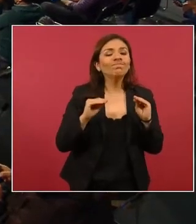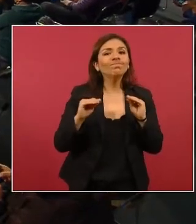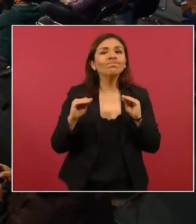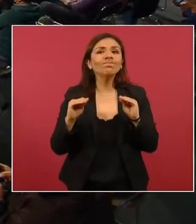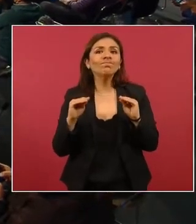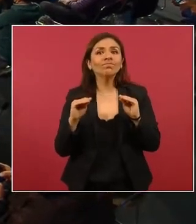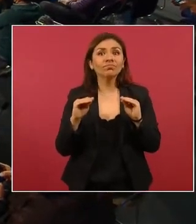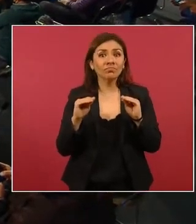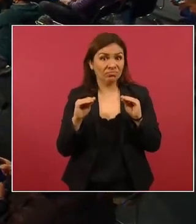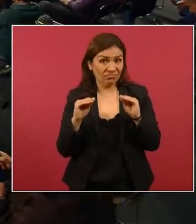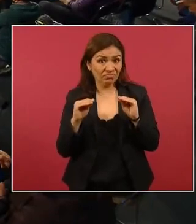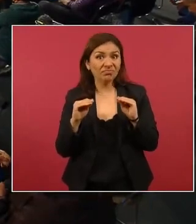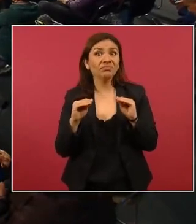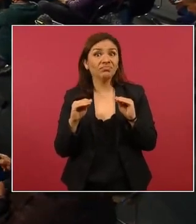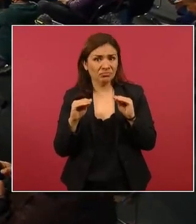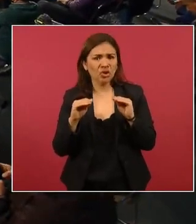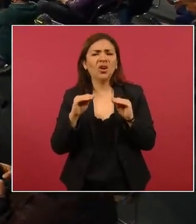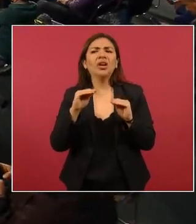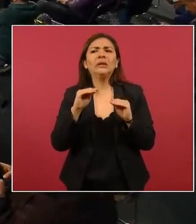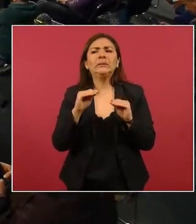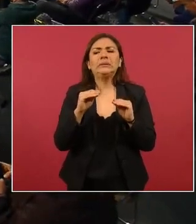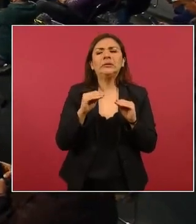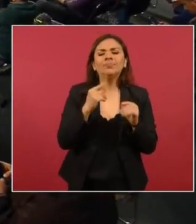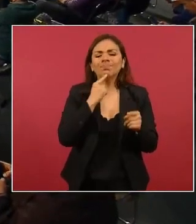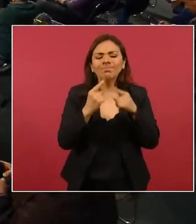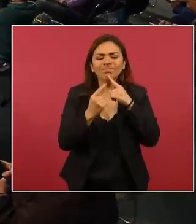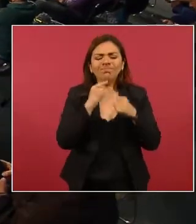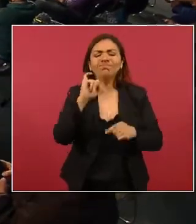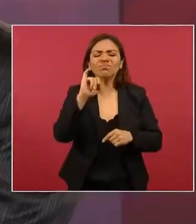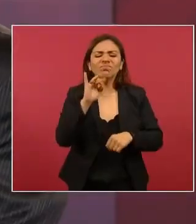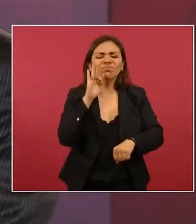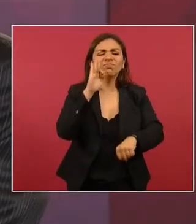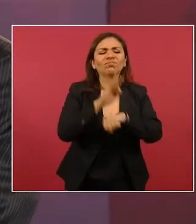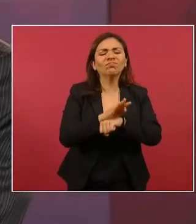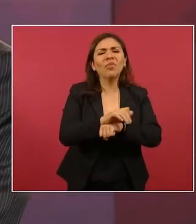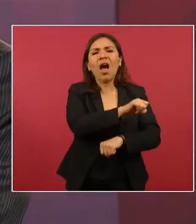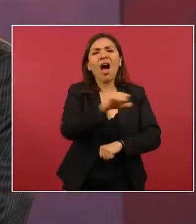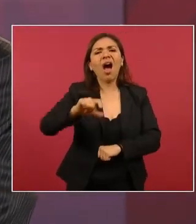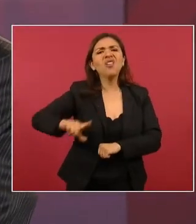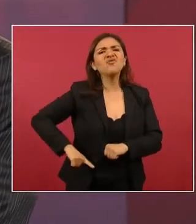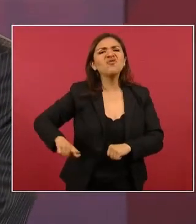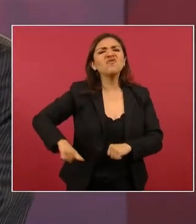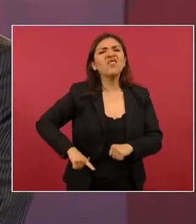y que incluso avalaron el narcoestado,